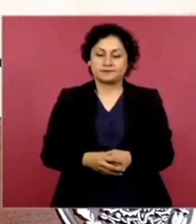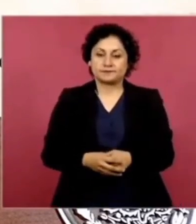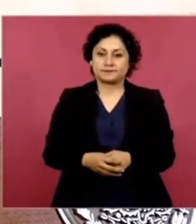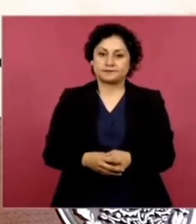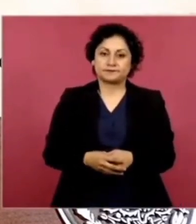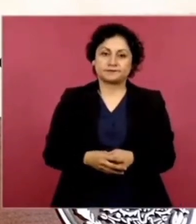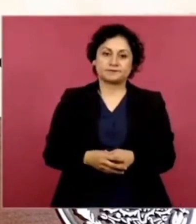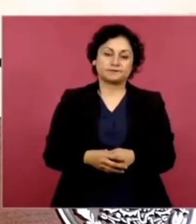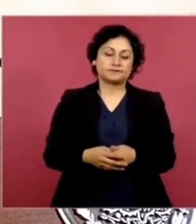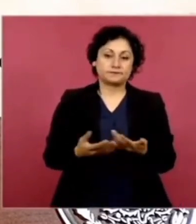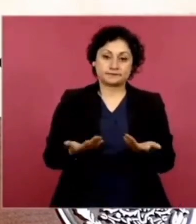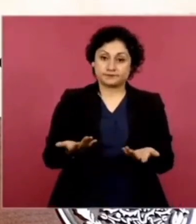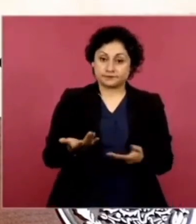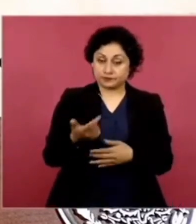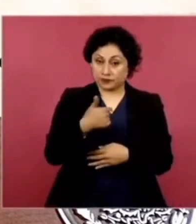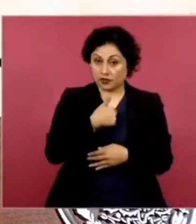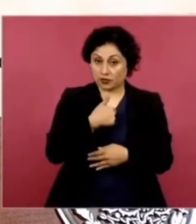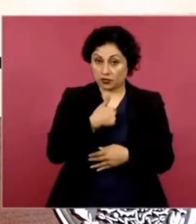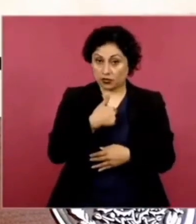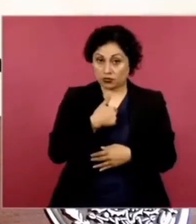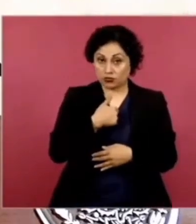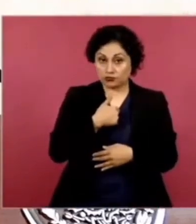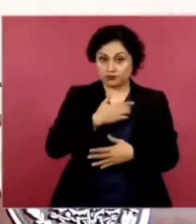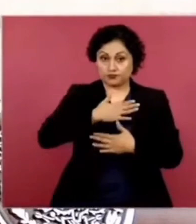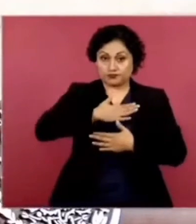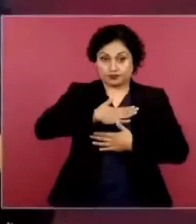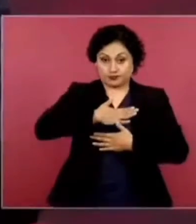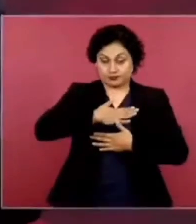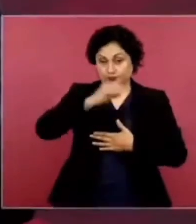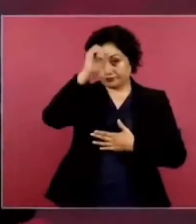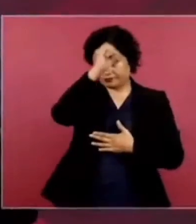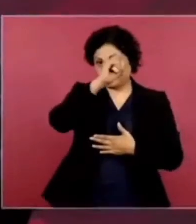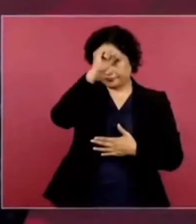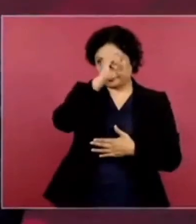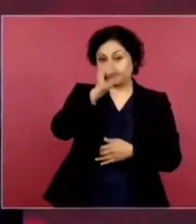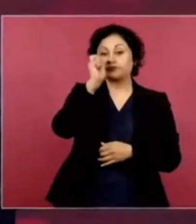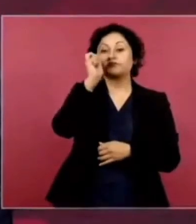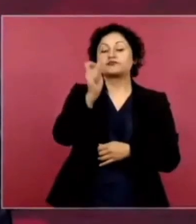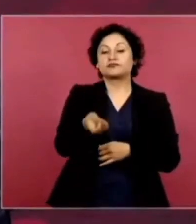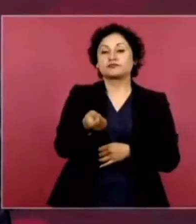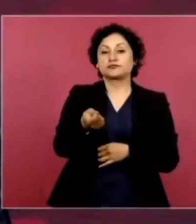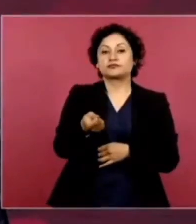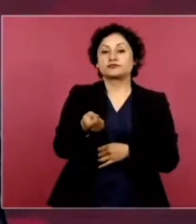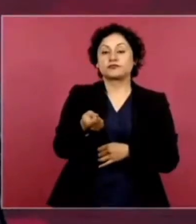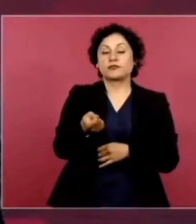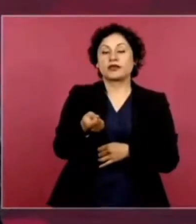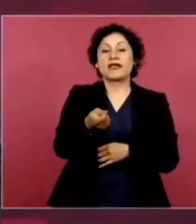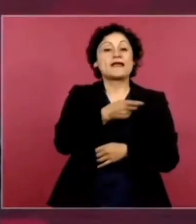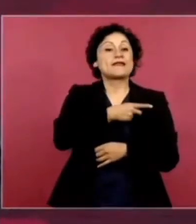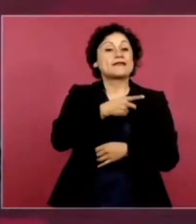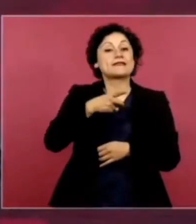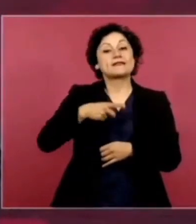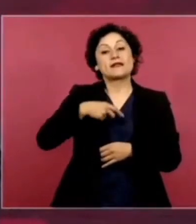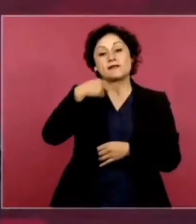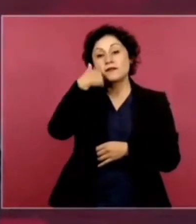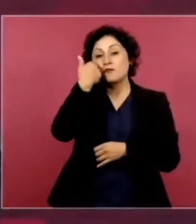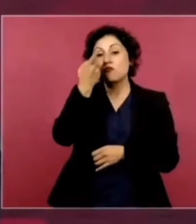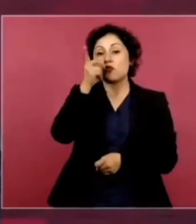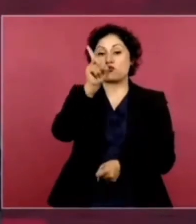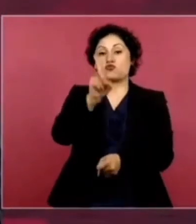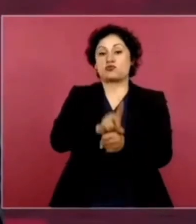creo que lo importante es que haya voluntad de